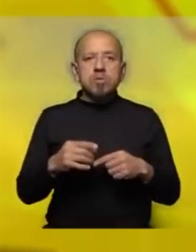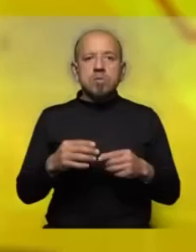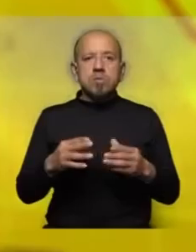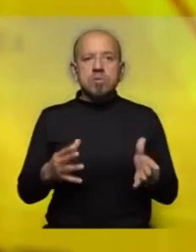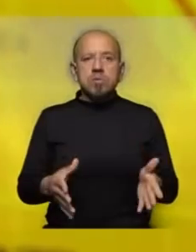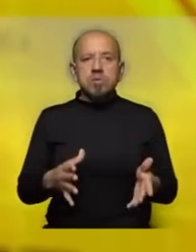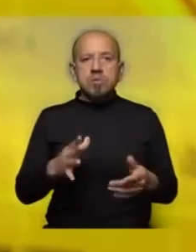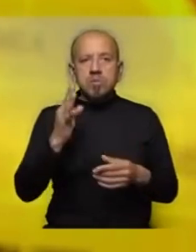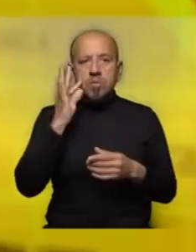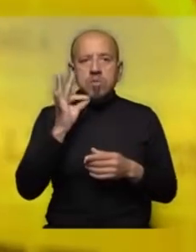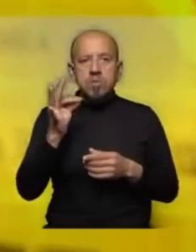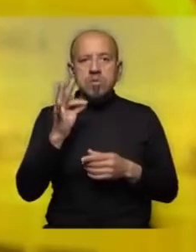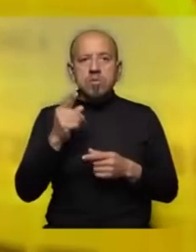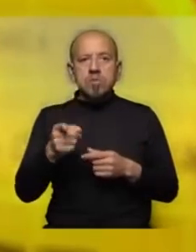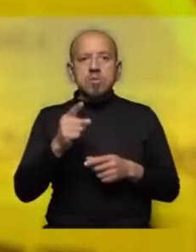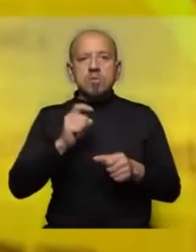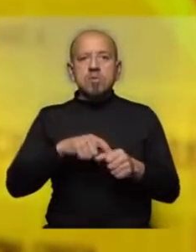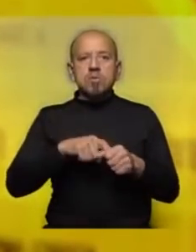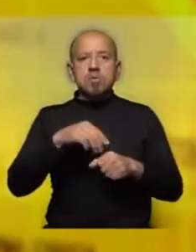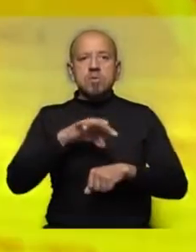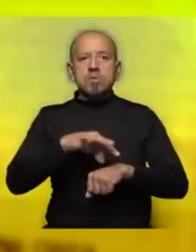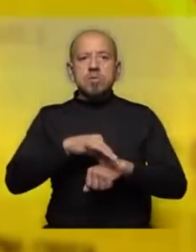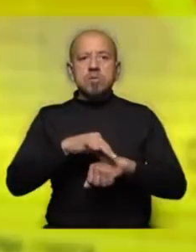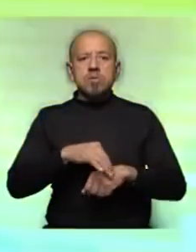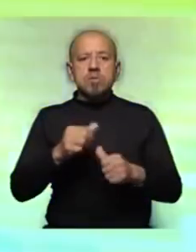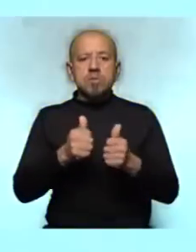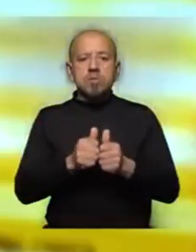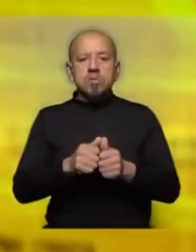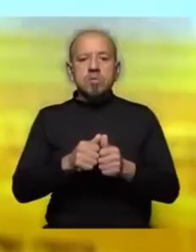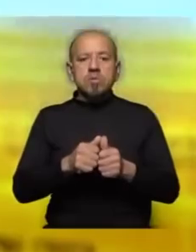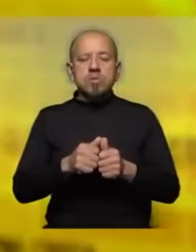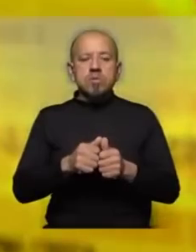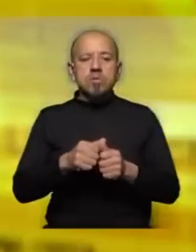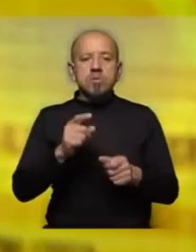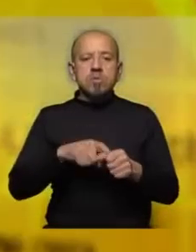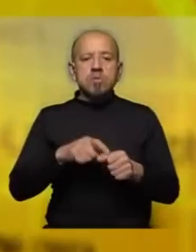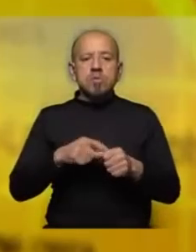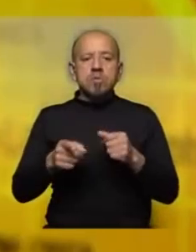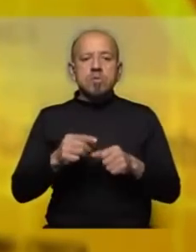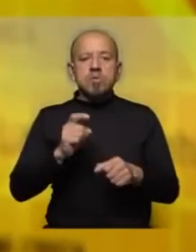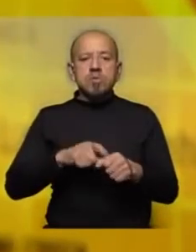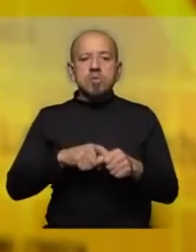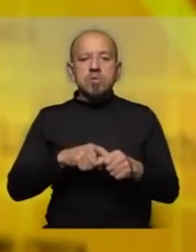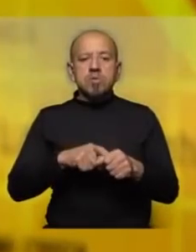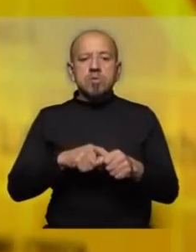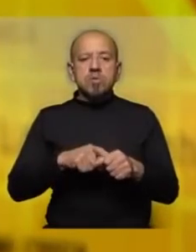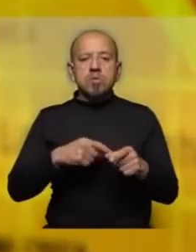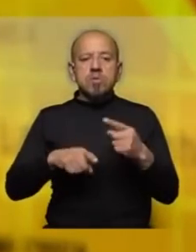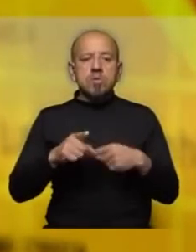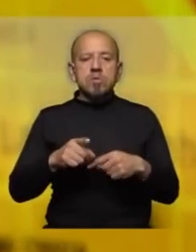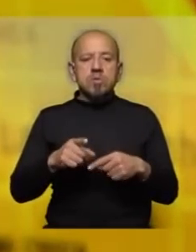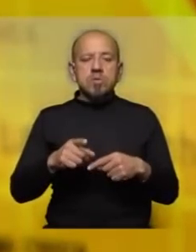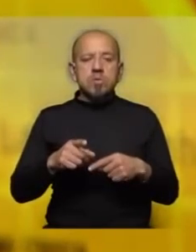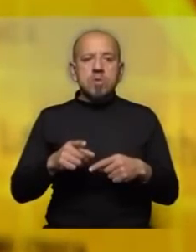tuvimos la oportunidad el sindicato médico del Uruguay en conjunto con el gremio de médicos y practicantes de casa de Galicia y con el sindicato anestésico quirúrgico